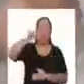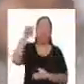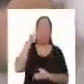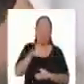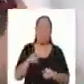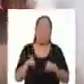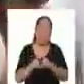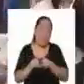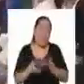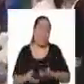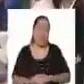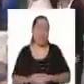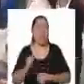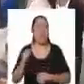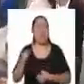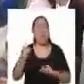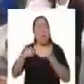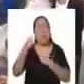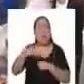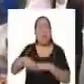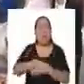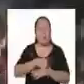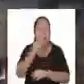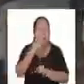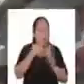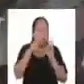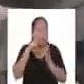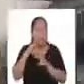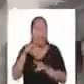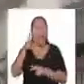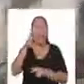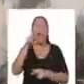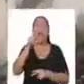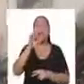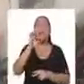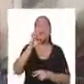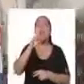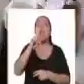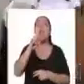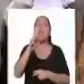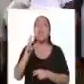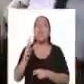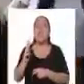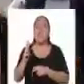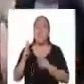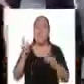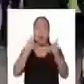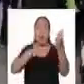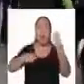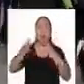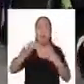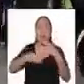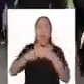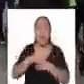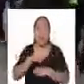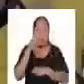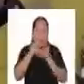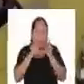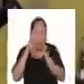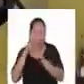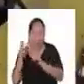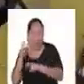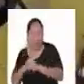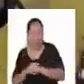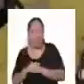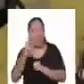Los ambulantes son expertos en leer el mercado limeño. Son ellos los que le toman el pulso a la